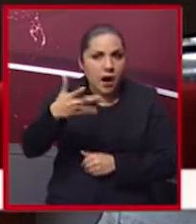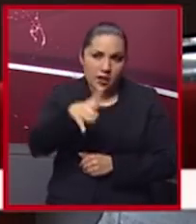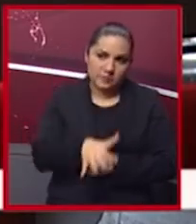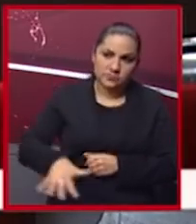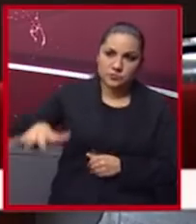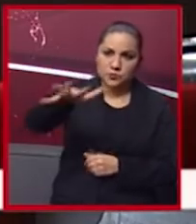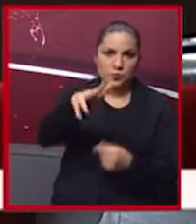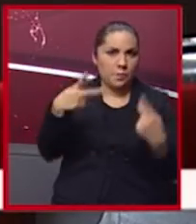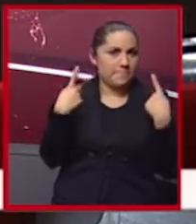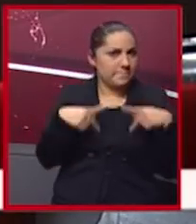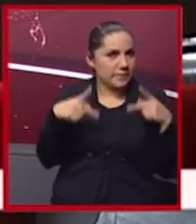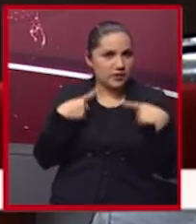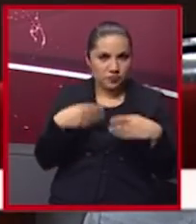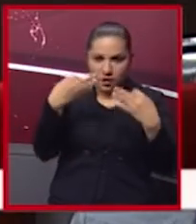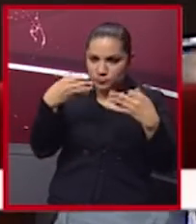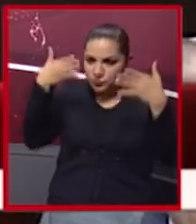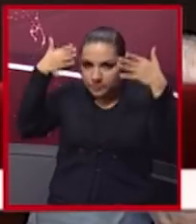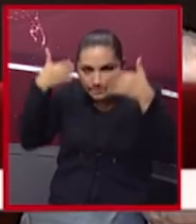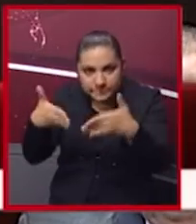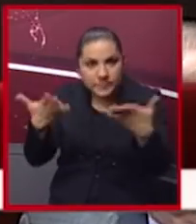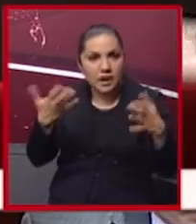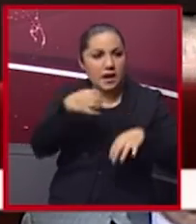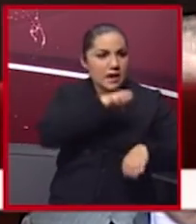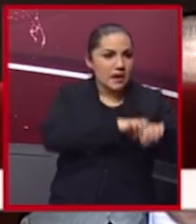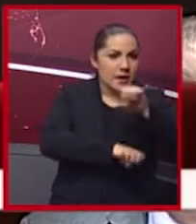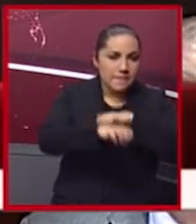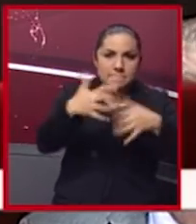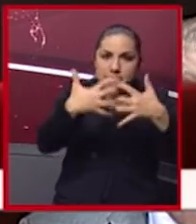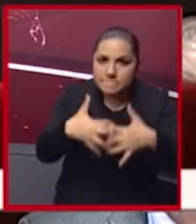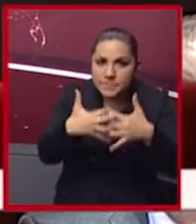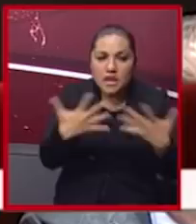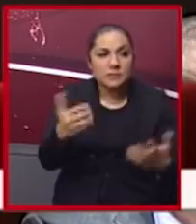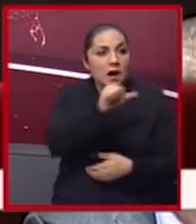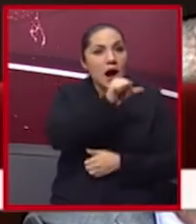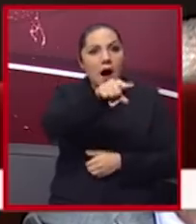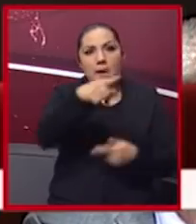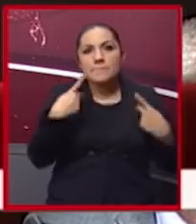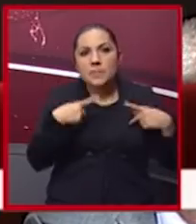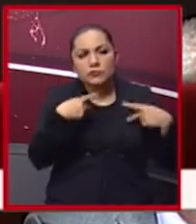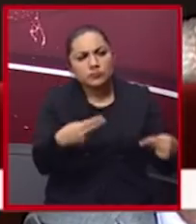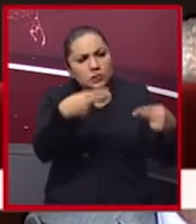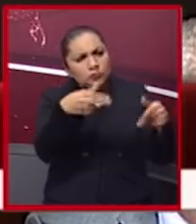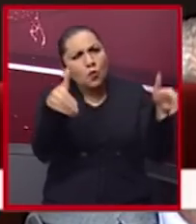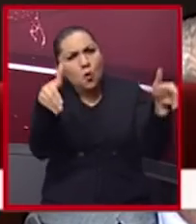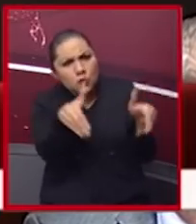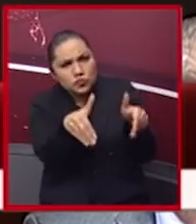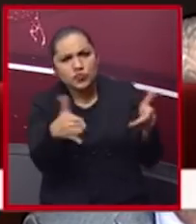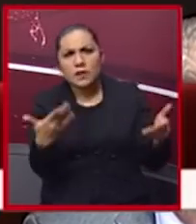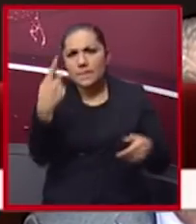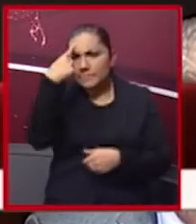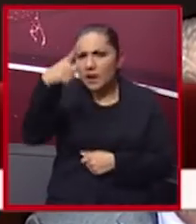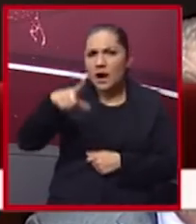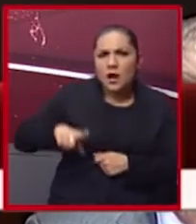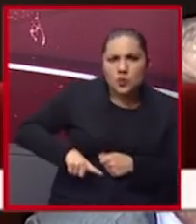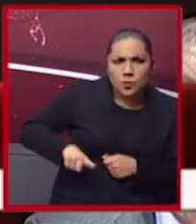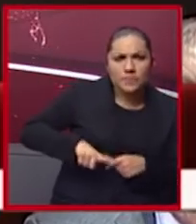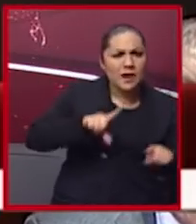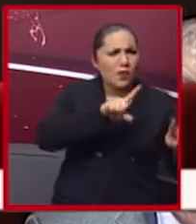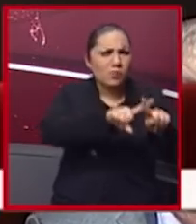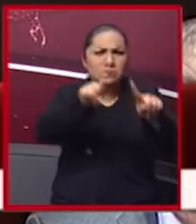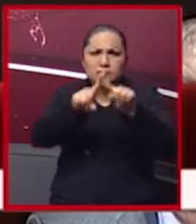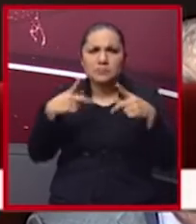pequeños y medianos empresarios, a los trabajadores de toda la administración pública y donde es imperante que se elimine la